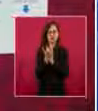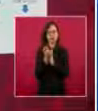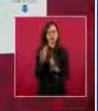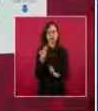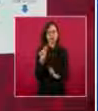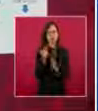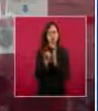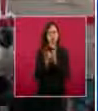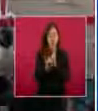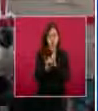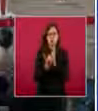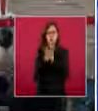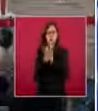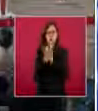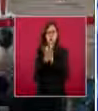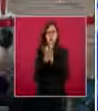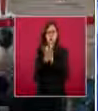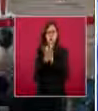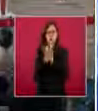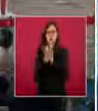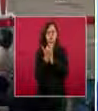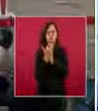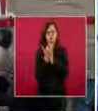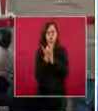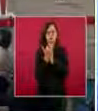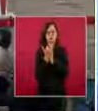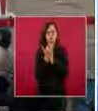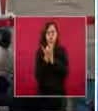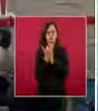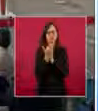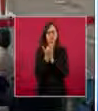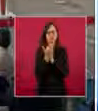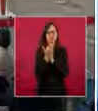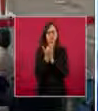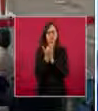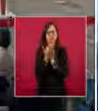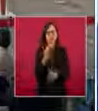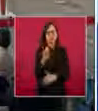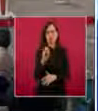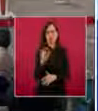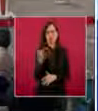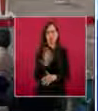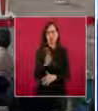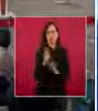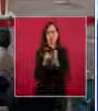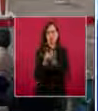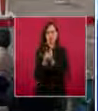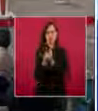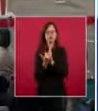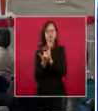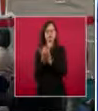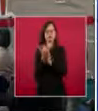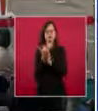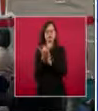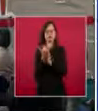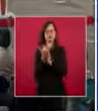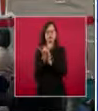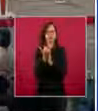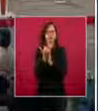modelo donde la opinión pública se movía muy lentamente. Hoy, al moverse rápido, pues quedan en una condición de inutilidad,